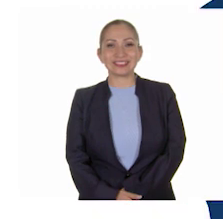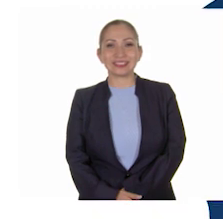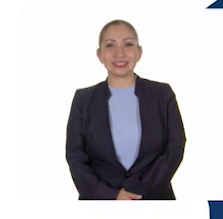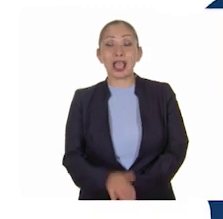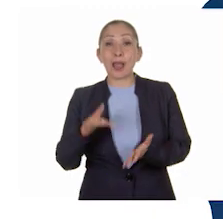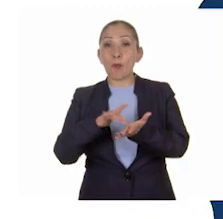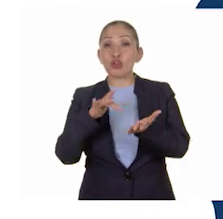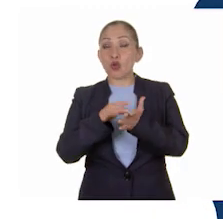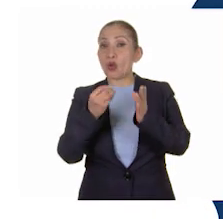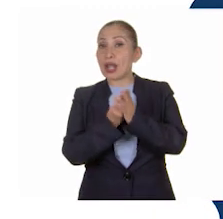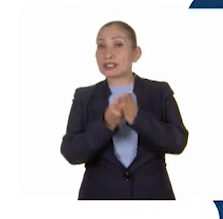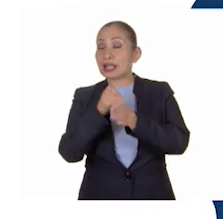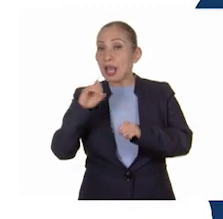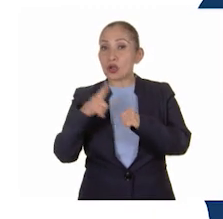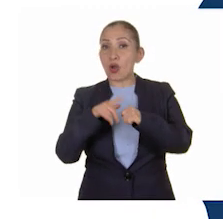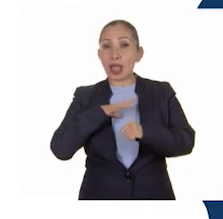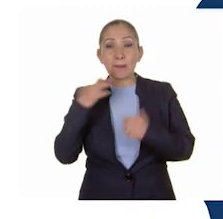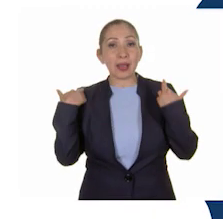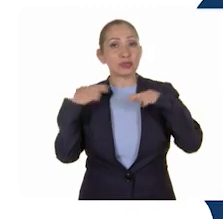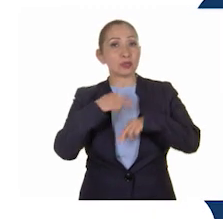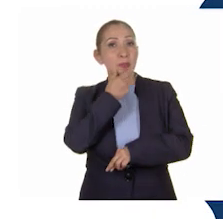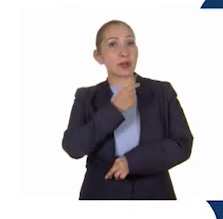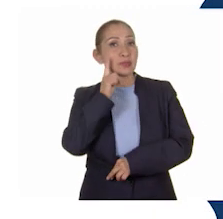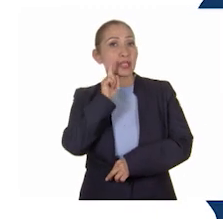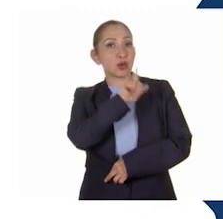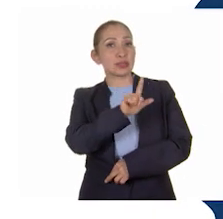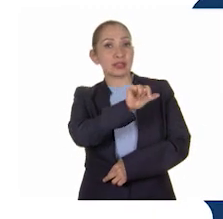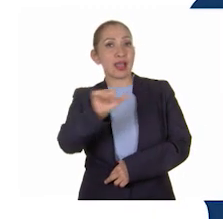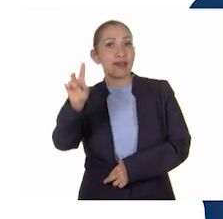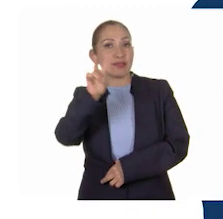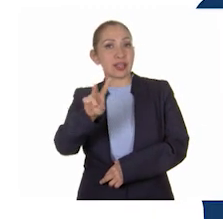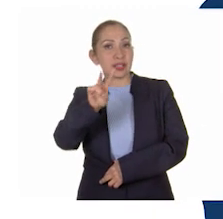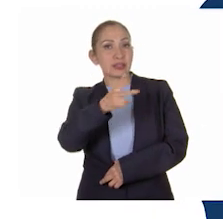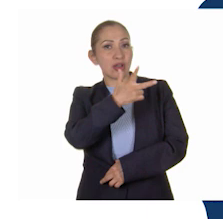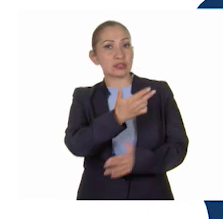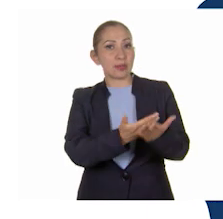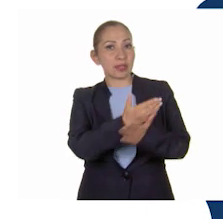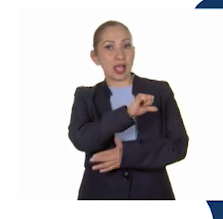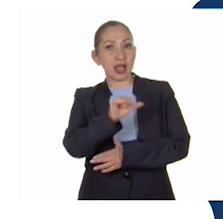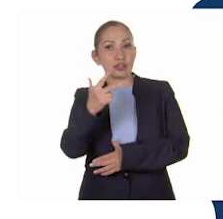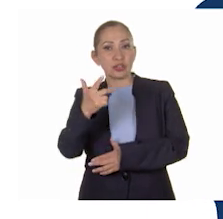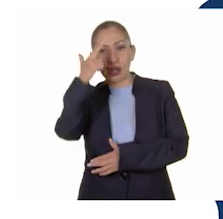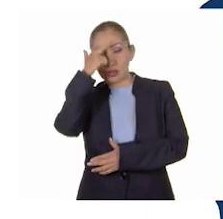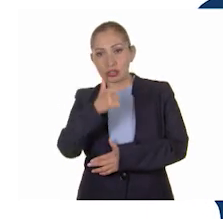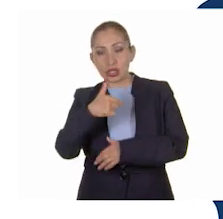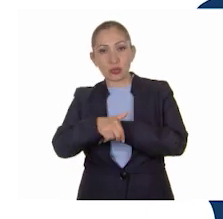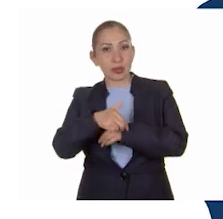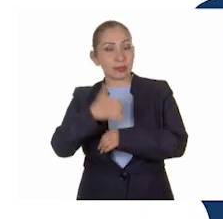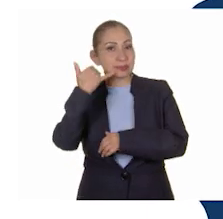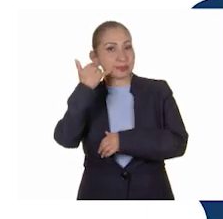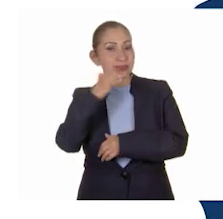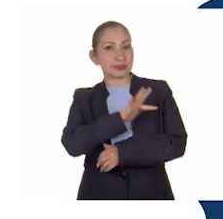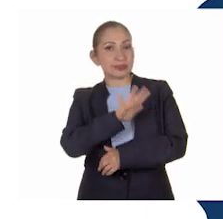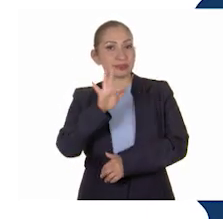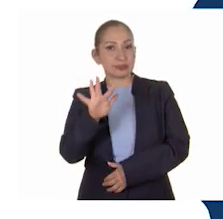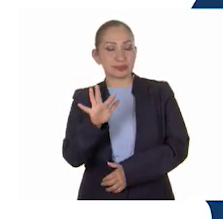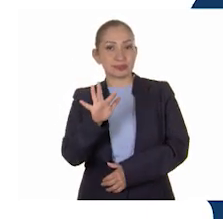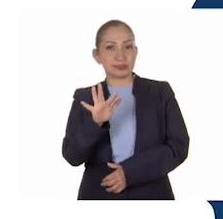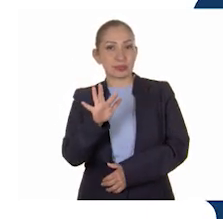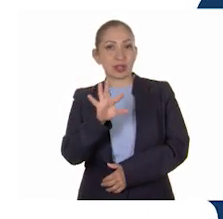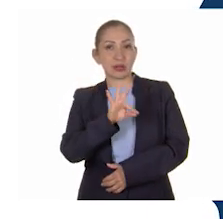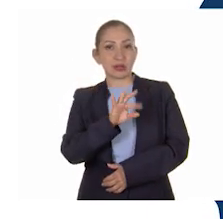Para apoyo pedagógico, hay maestras y maestros de lunes a viernes de 8 a 20 horas en el teléfono